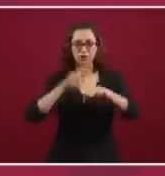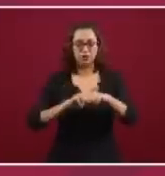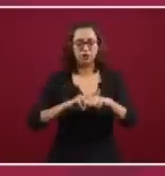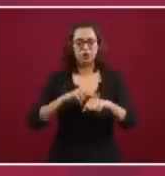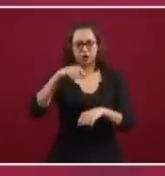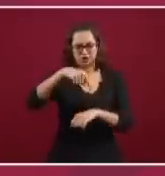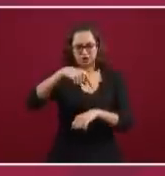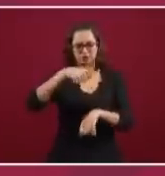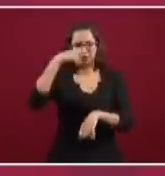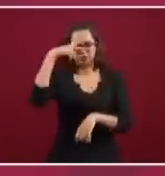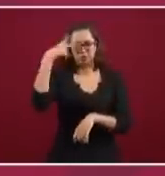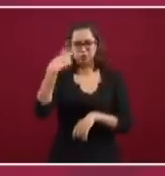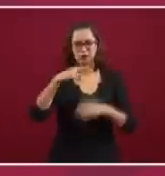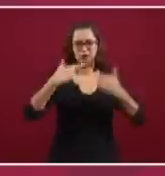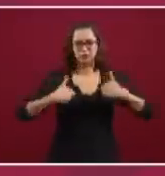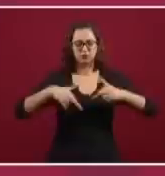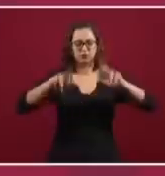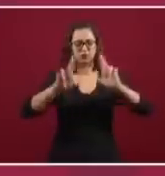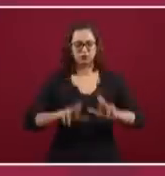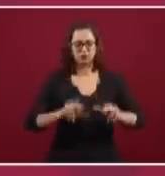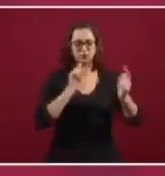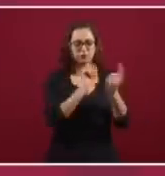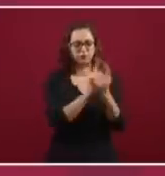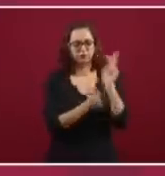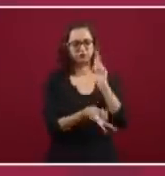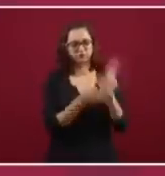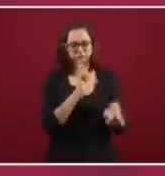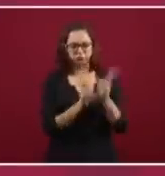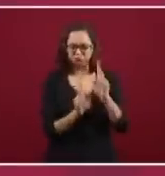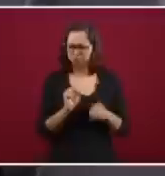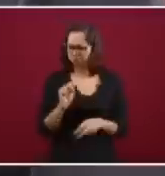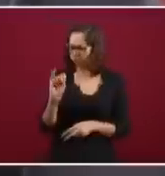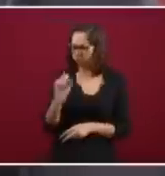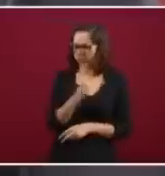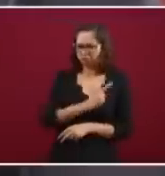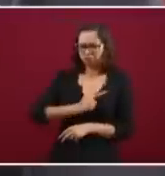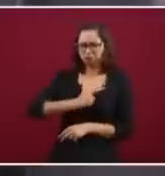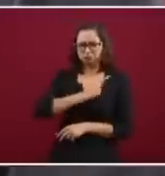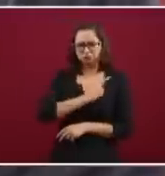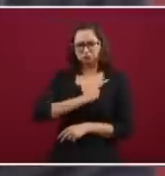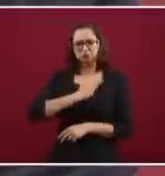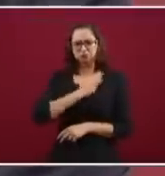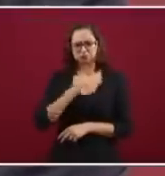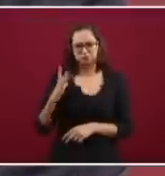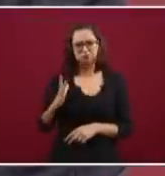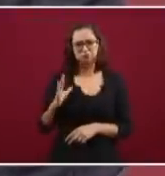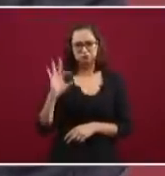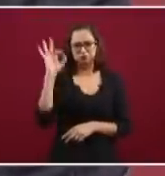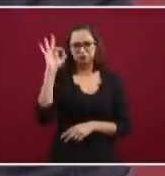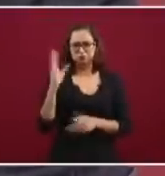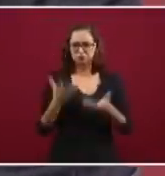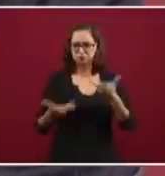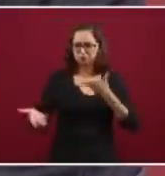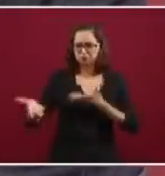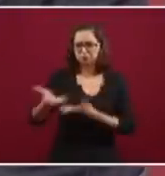México, que ha mostrado también disposición de